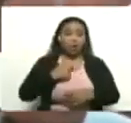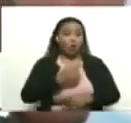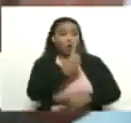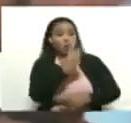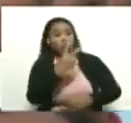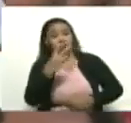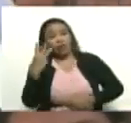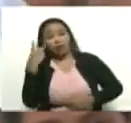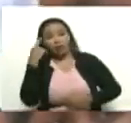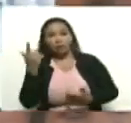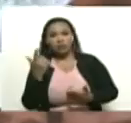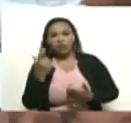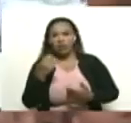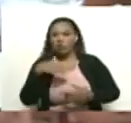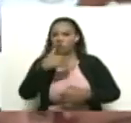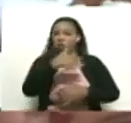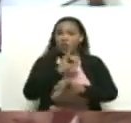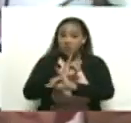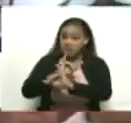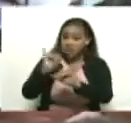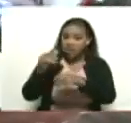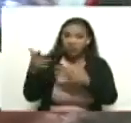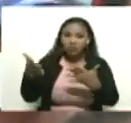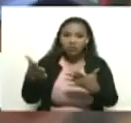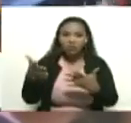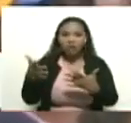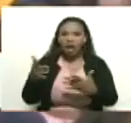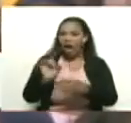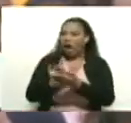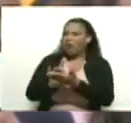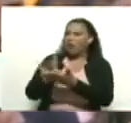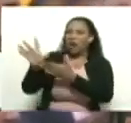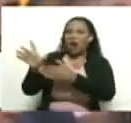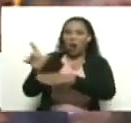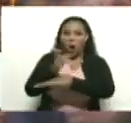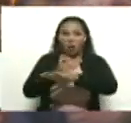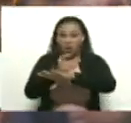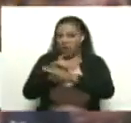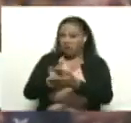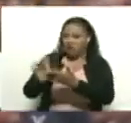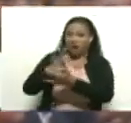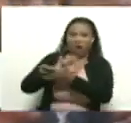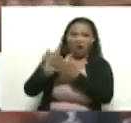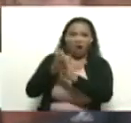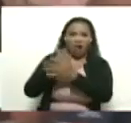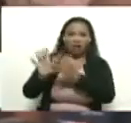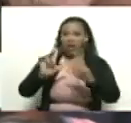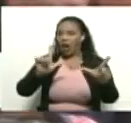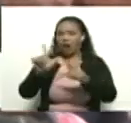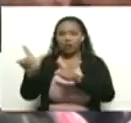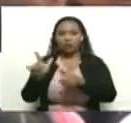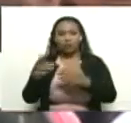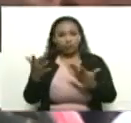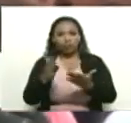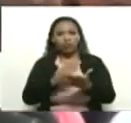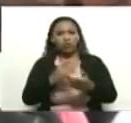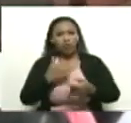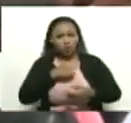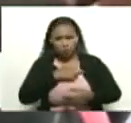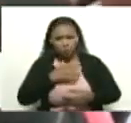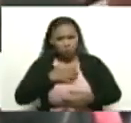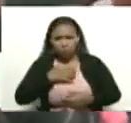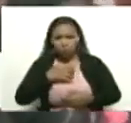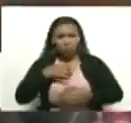termina esto? Cuando se vayan los que gobiernan. Hasta el fin, no sé qué. Y nosotros no podemos defendernos. Pues ni por las